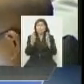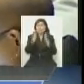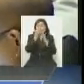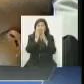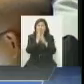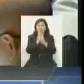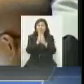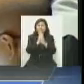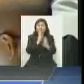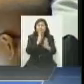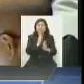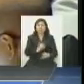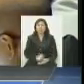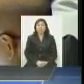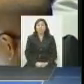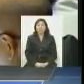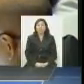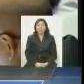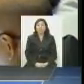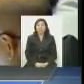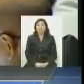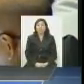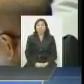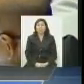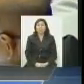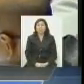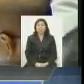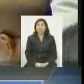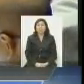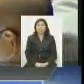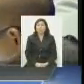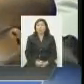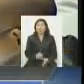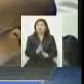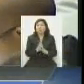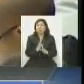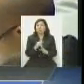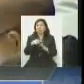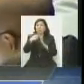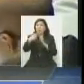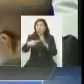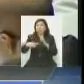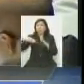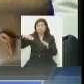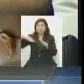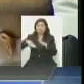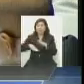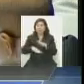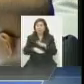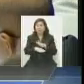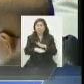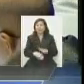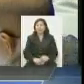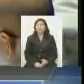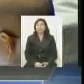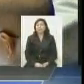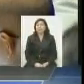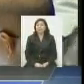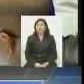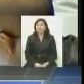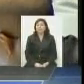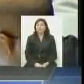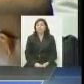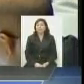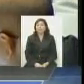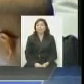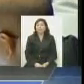mayorista y minorista, serenazgo, y ahí están las imágenes que de algunos medios hemos recogido, estaba haciendo un hueco para entrar. Y seguramente, no